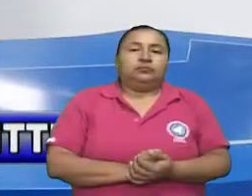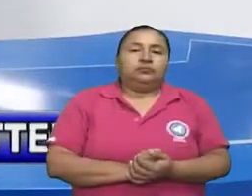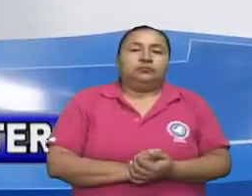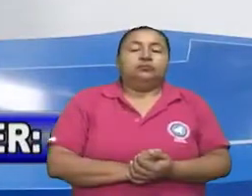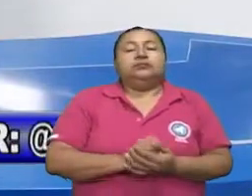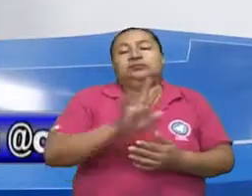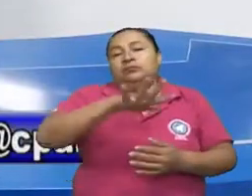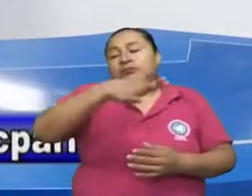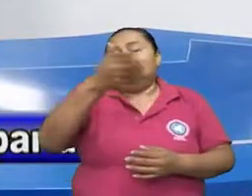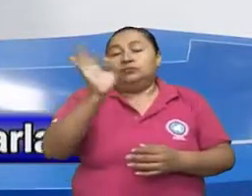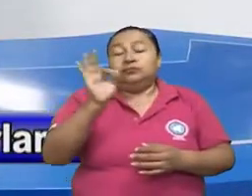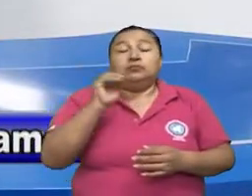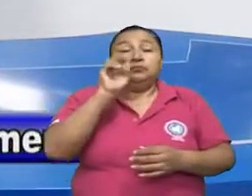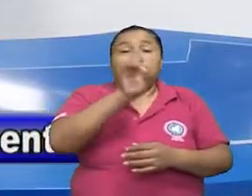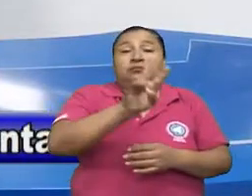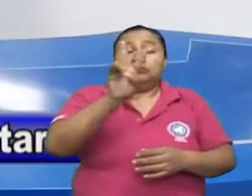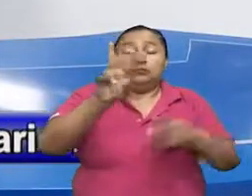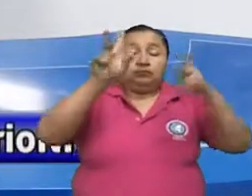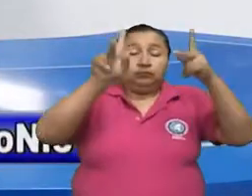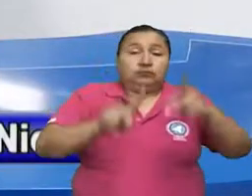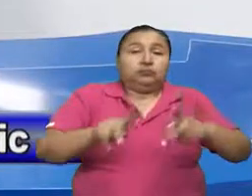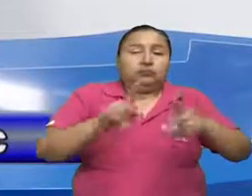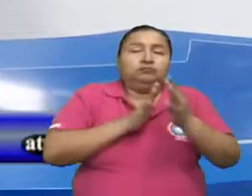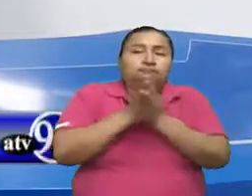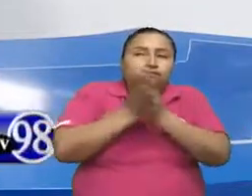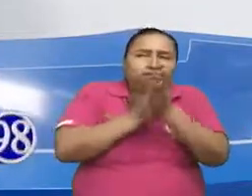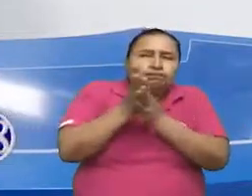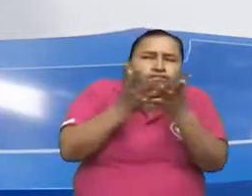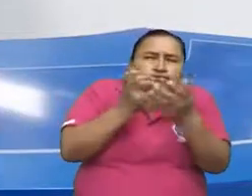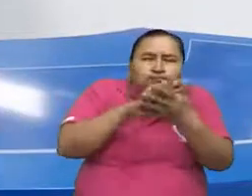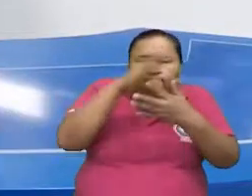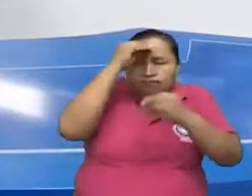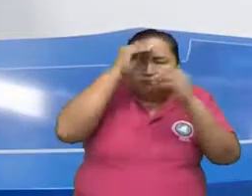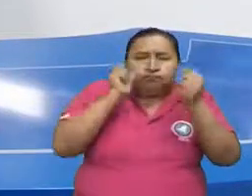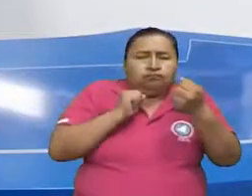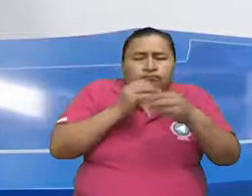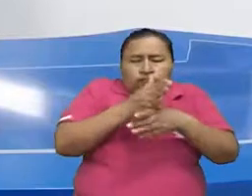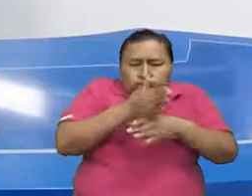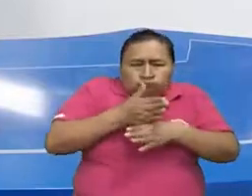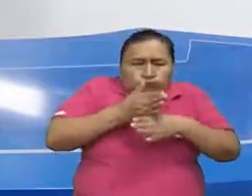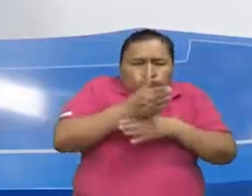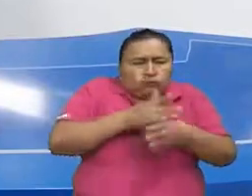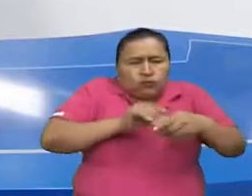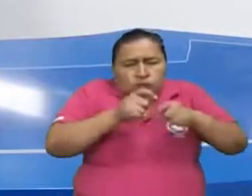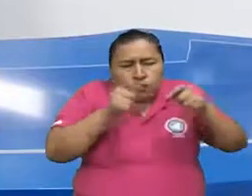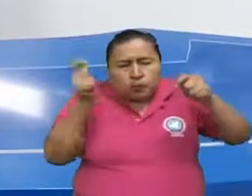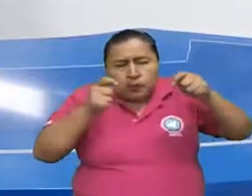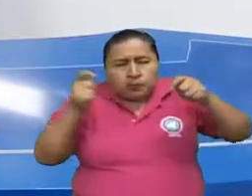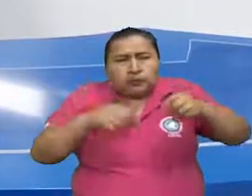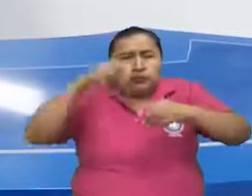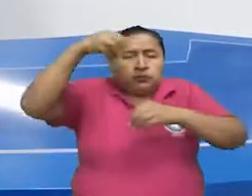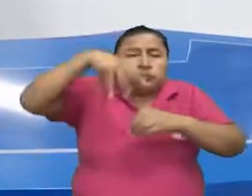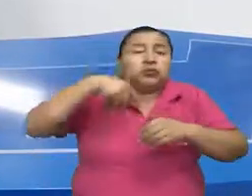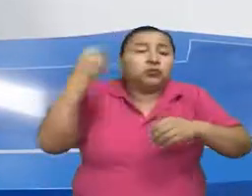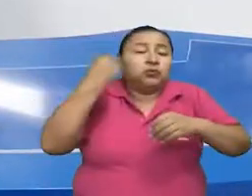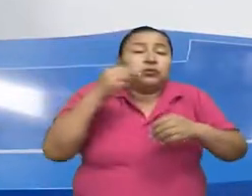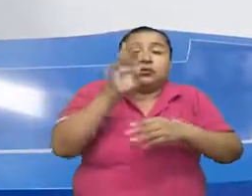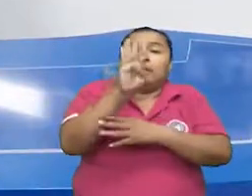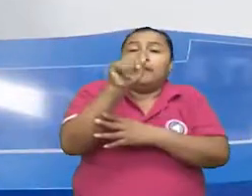Y por otra parte, 22 protagonistas deseosos de aprender a elaborar muebles, lámparas y hasta artesanías a base de